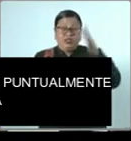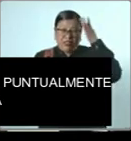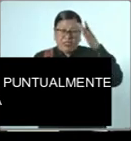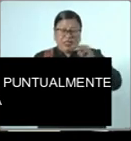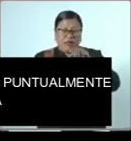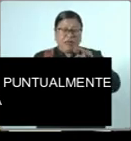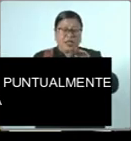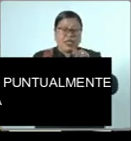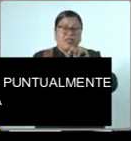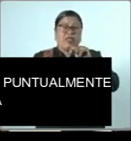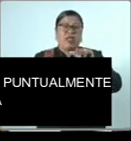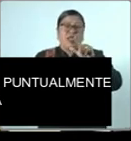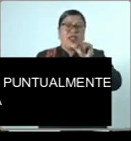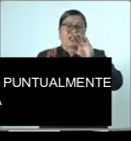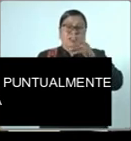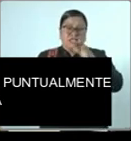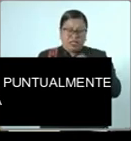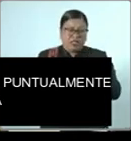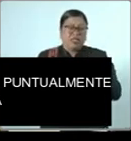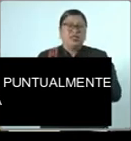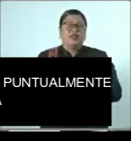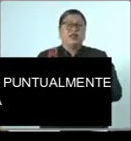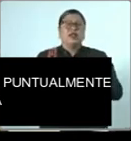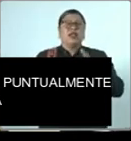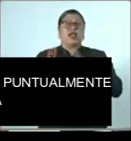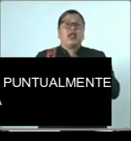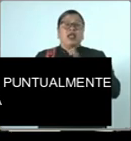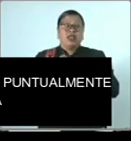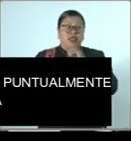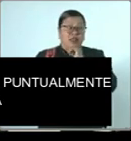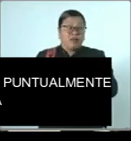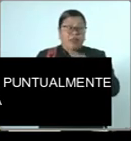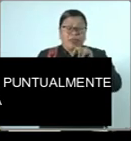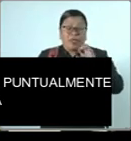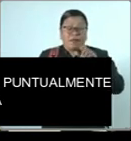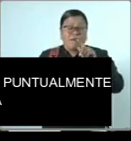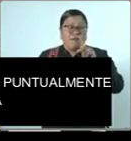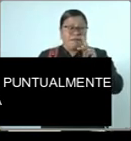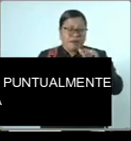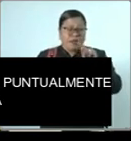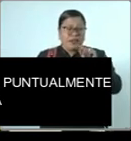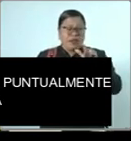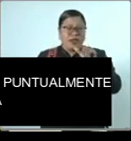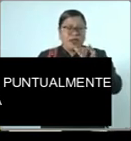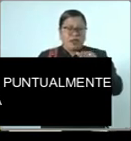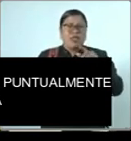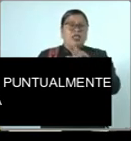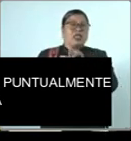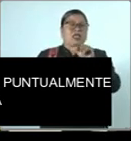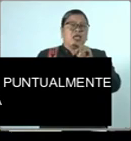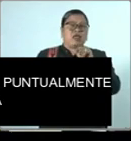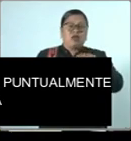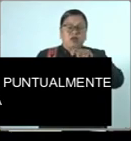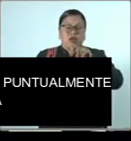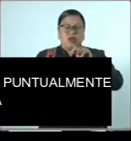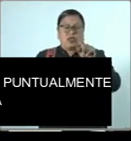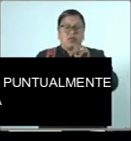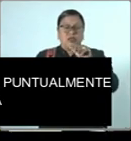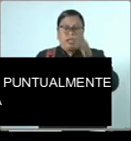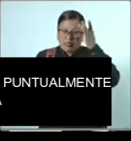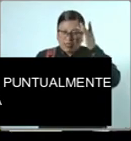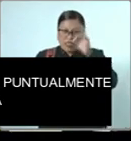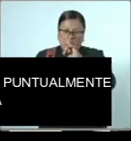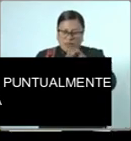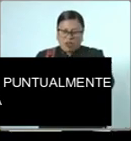La Guiché. En Llano, en Santa María Tepantlali, Llano Quetzal, la carretera que conduce de Santo